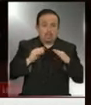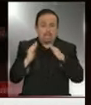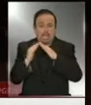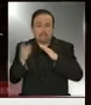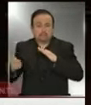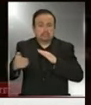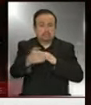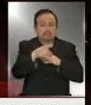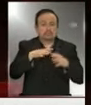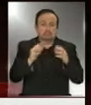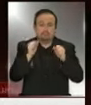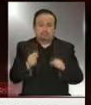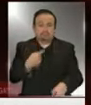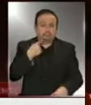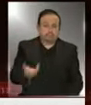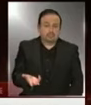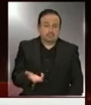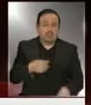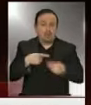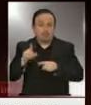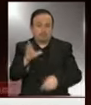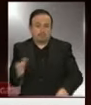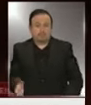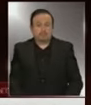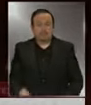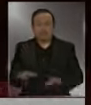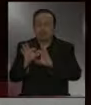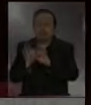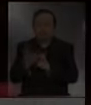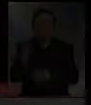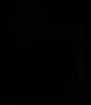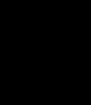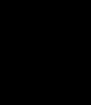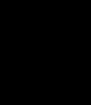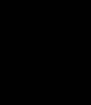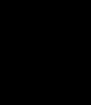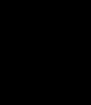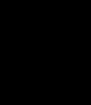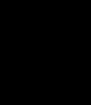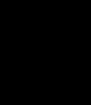que están alrededor y que puedan afectar, claro, a alguna otra persona. Bien, Mauricio, muchísimas gracias por ese reporte.